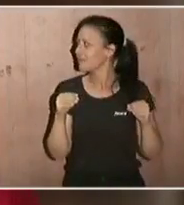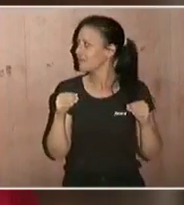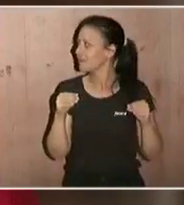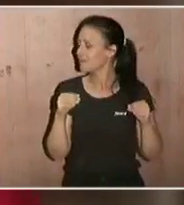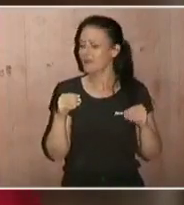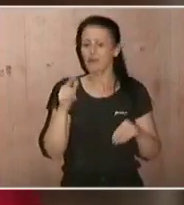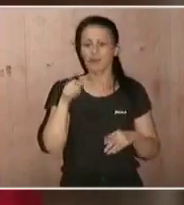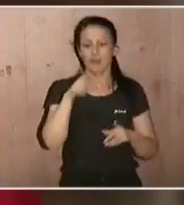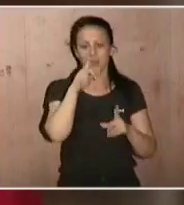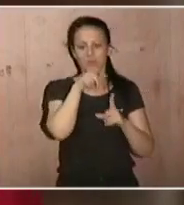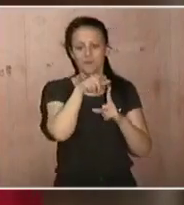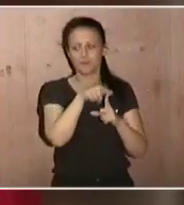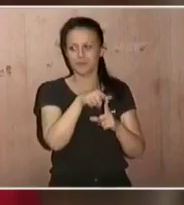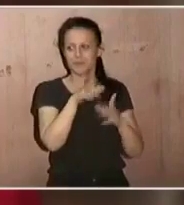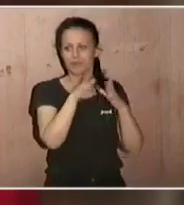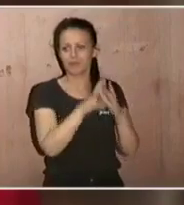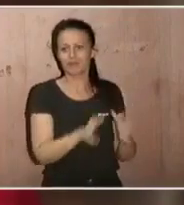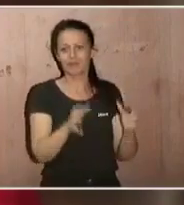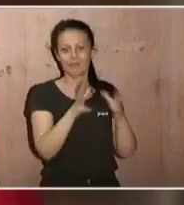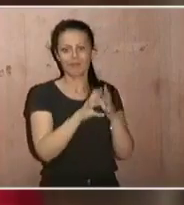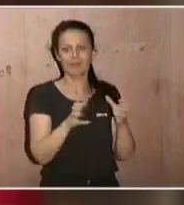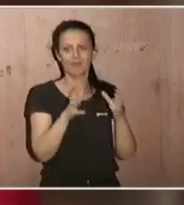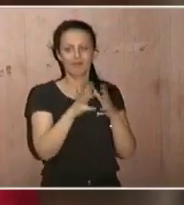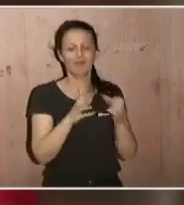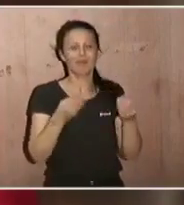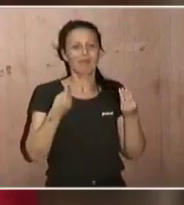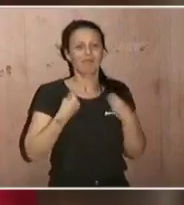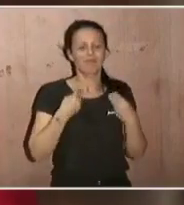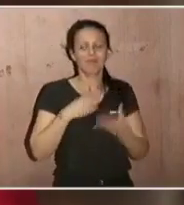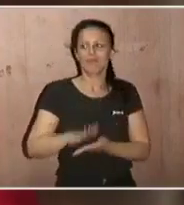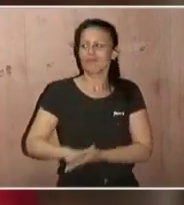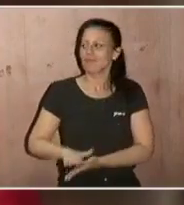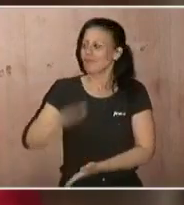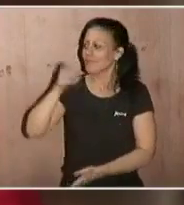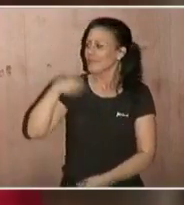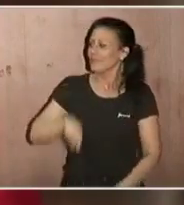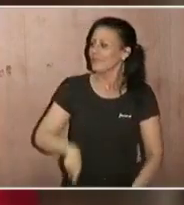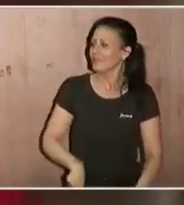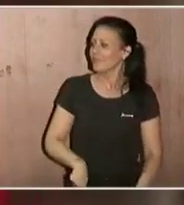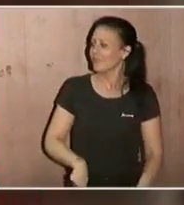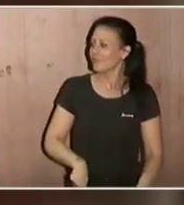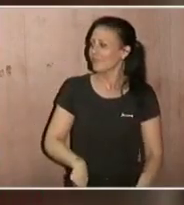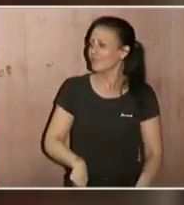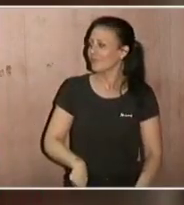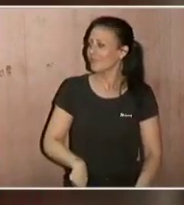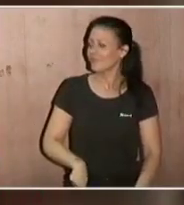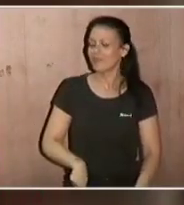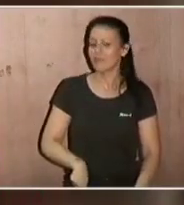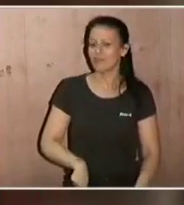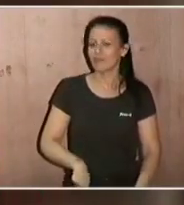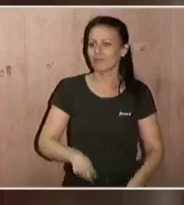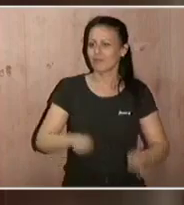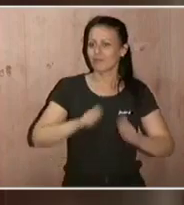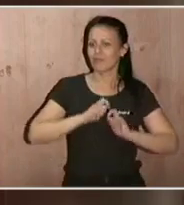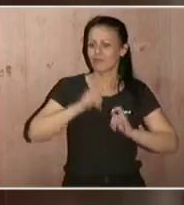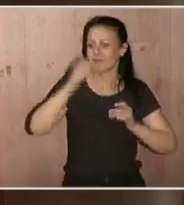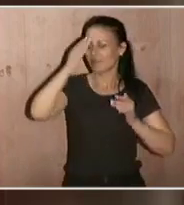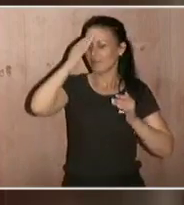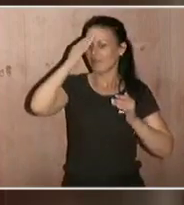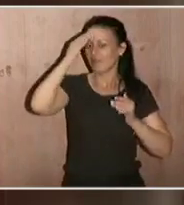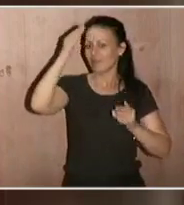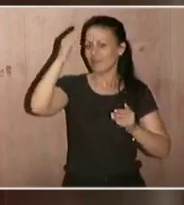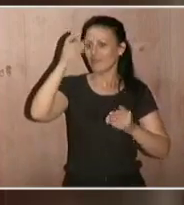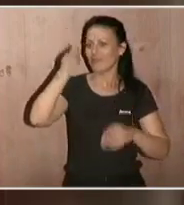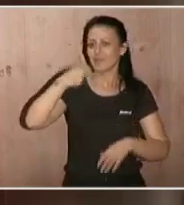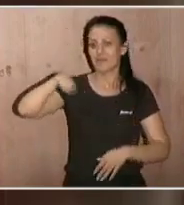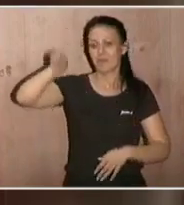que he dedicado con la mayor ilusión toda mi vida profesional, me iba a brindar el gran honor de actuar de